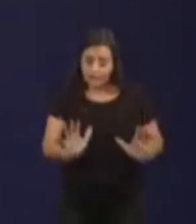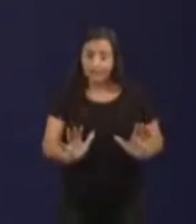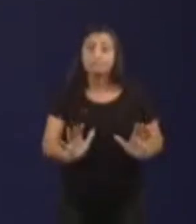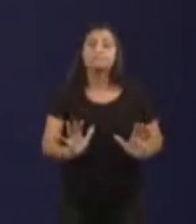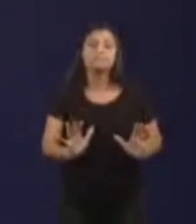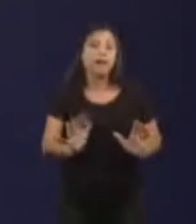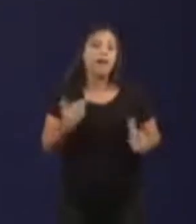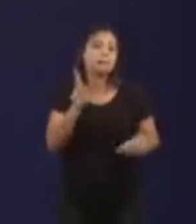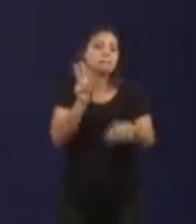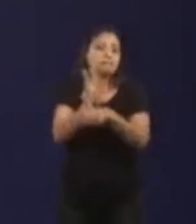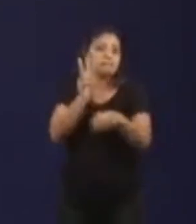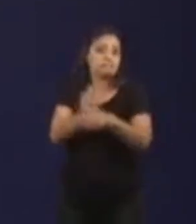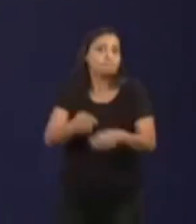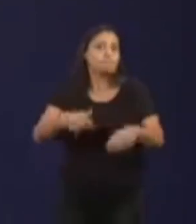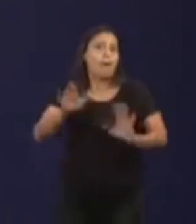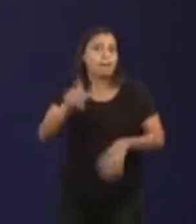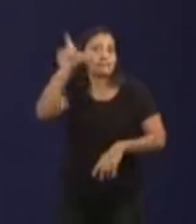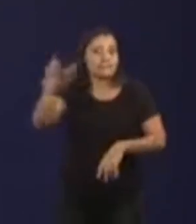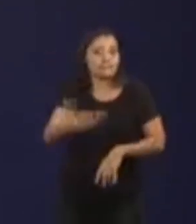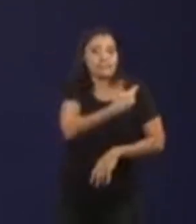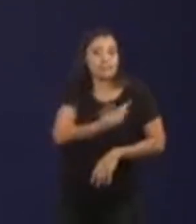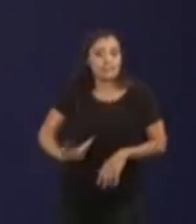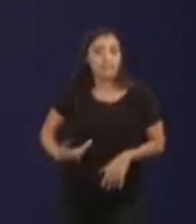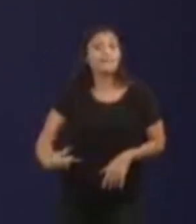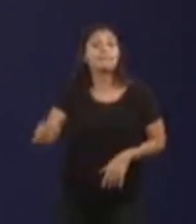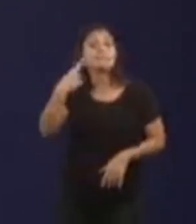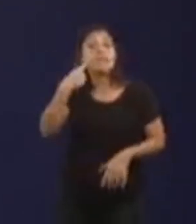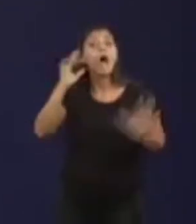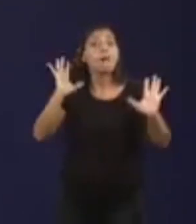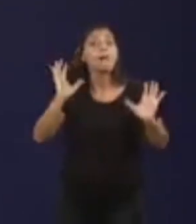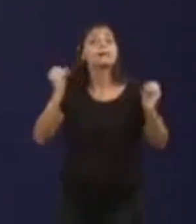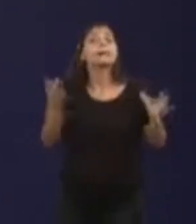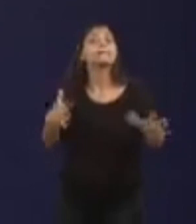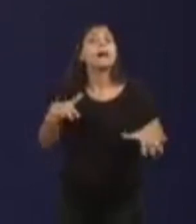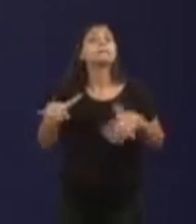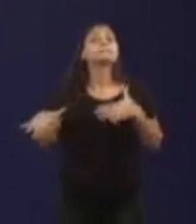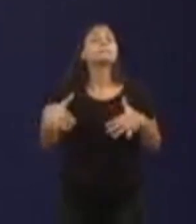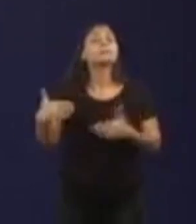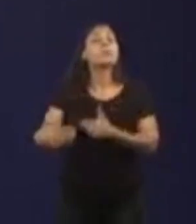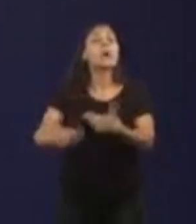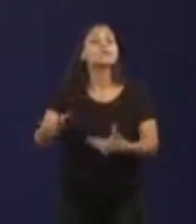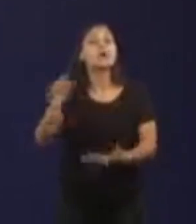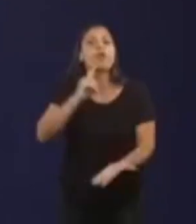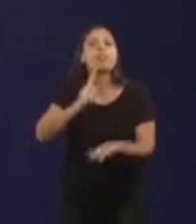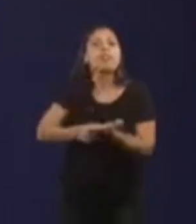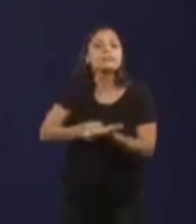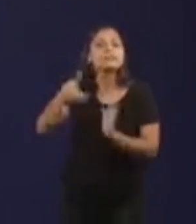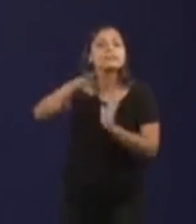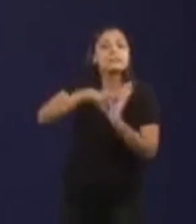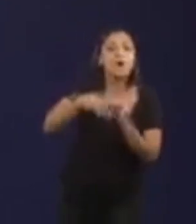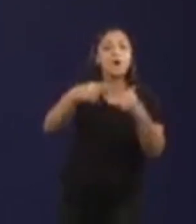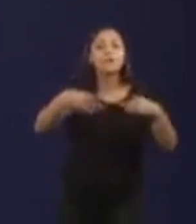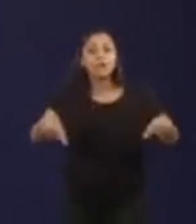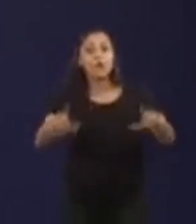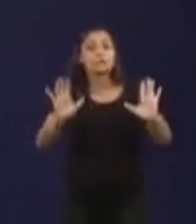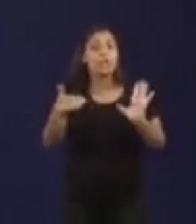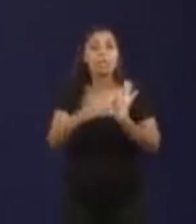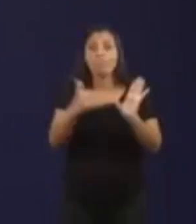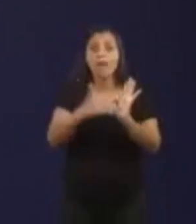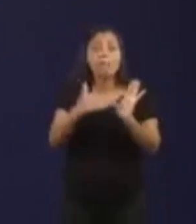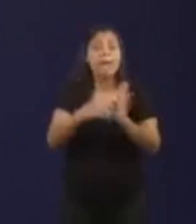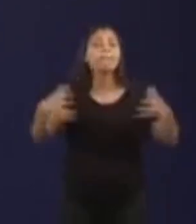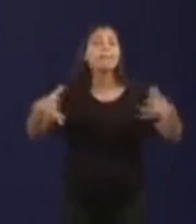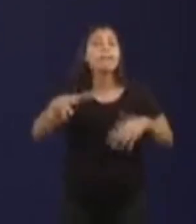y se verá en tal caso eh Cómo evoluciona el el las decisiones que se vayan tomando con la flota de aviones